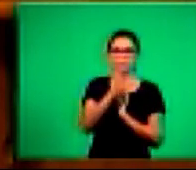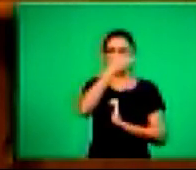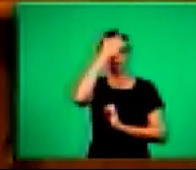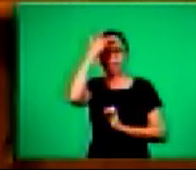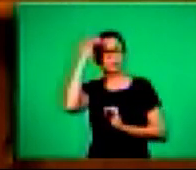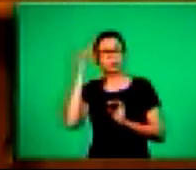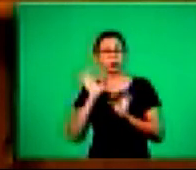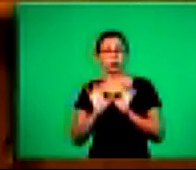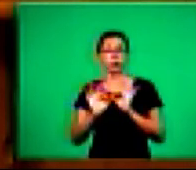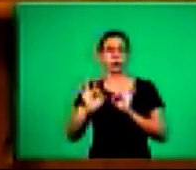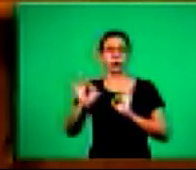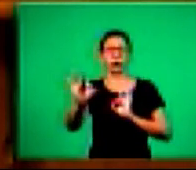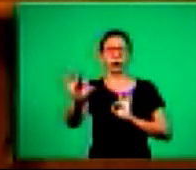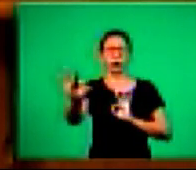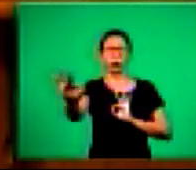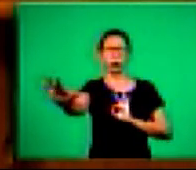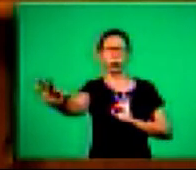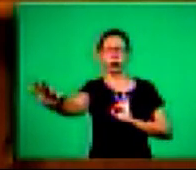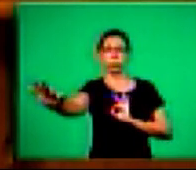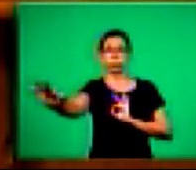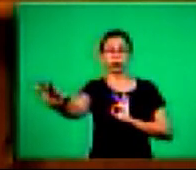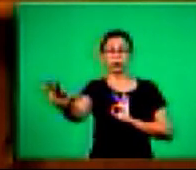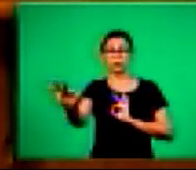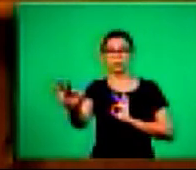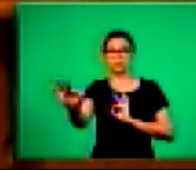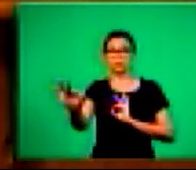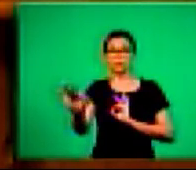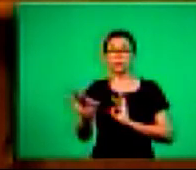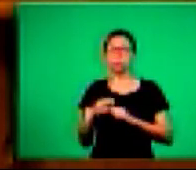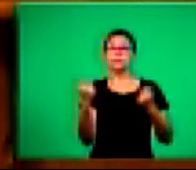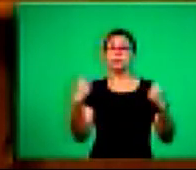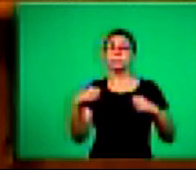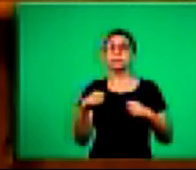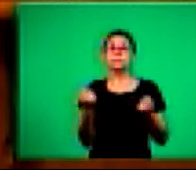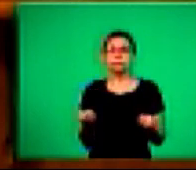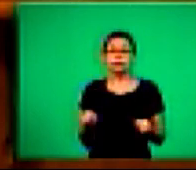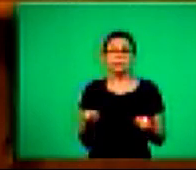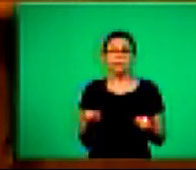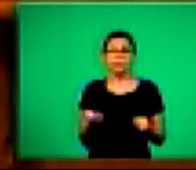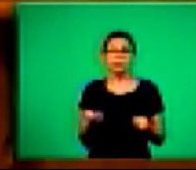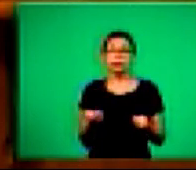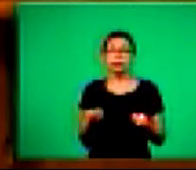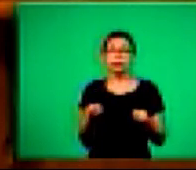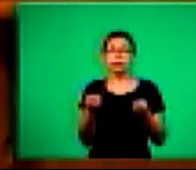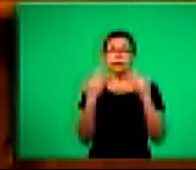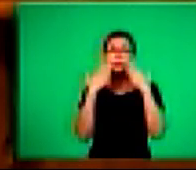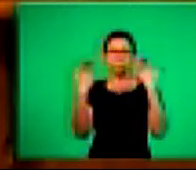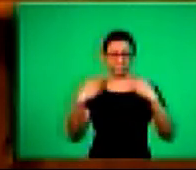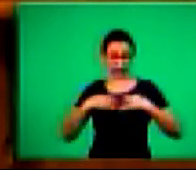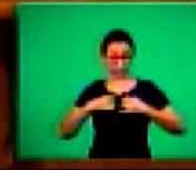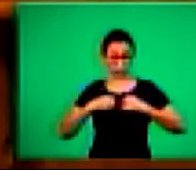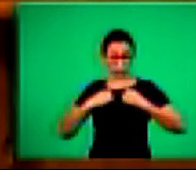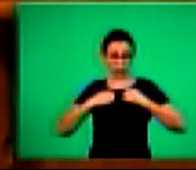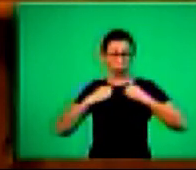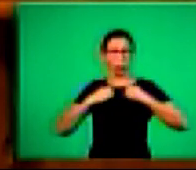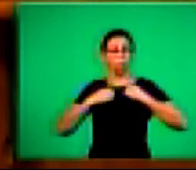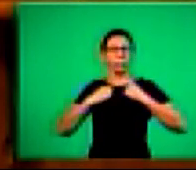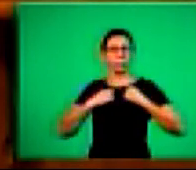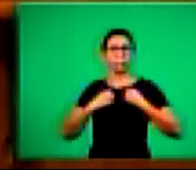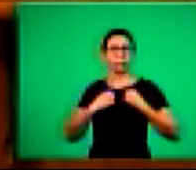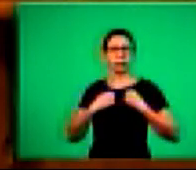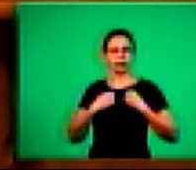personas vivían venían de lejos y se tenía que identificar con la ropa que él les daba no era una ropa que ellos traían del mundo